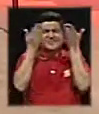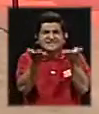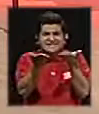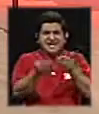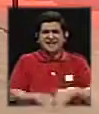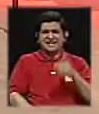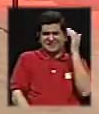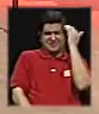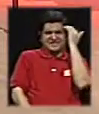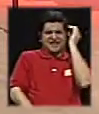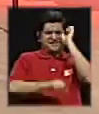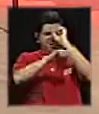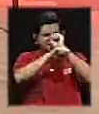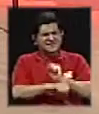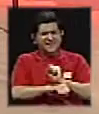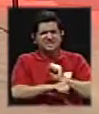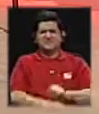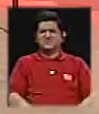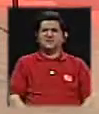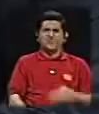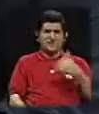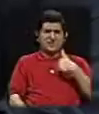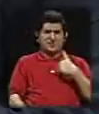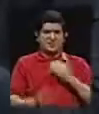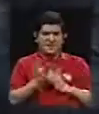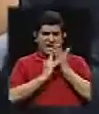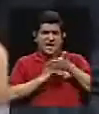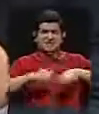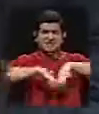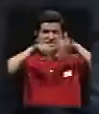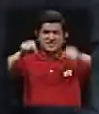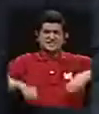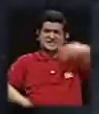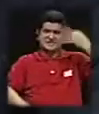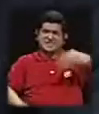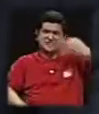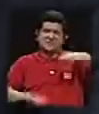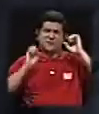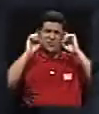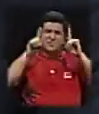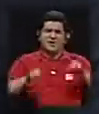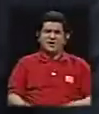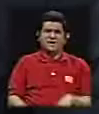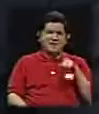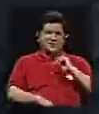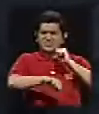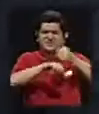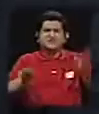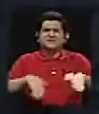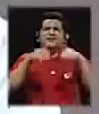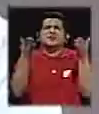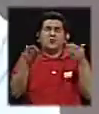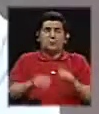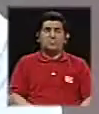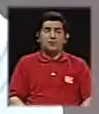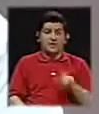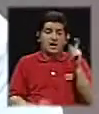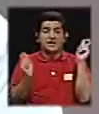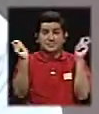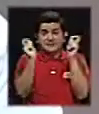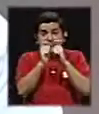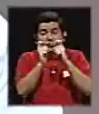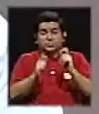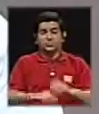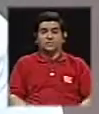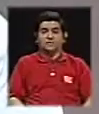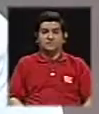los saberes, tradiciones, conocimientos mediante el sistema formal educativo? ¿Cómo se está planteando eso? Ese es el punto, en realidad,